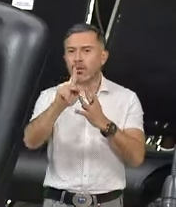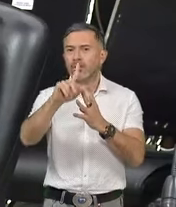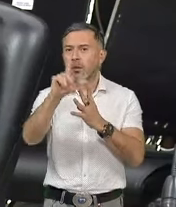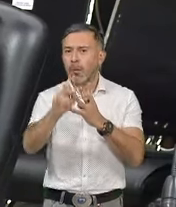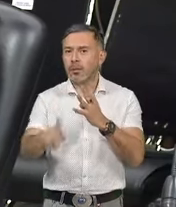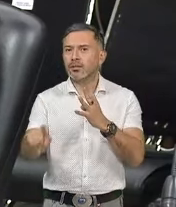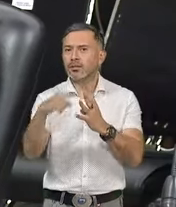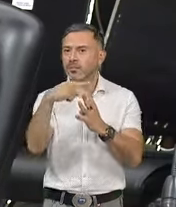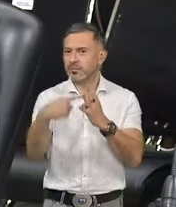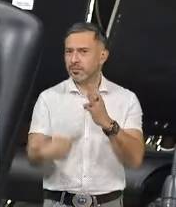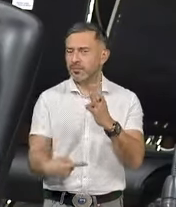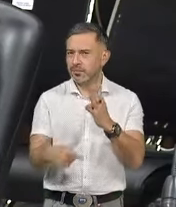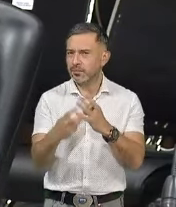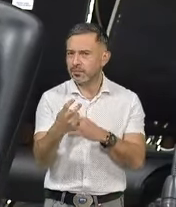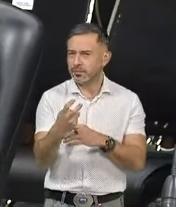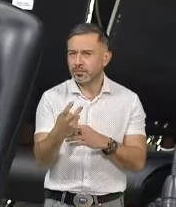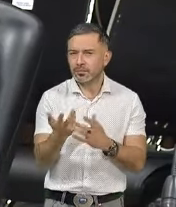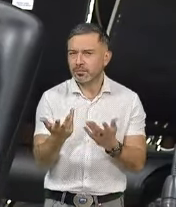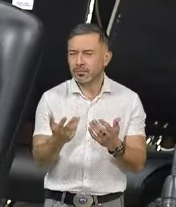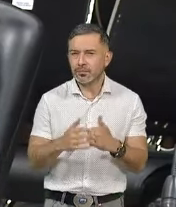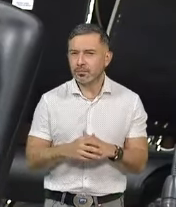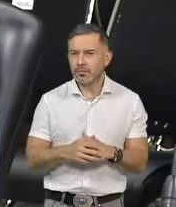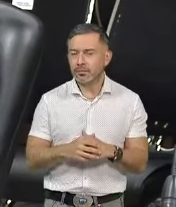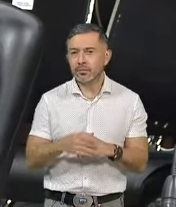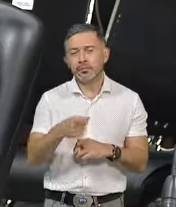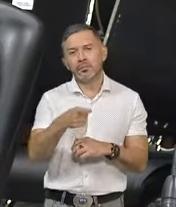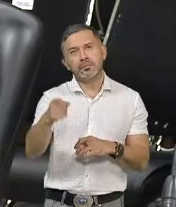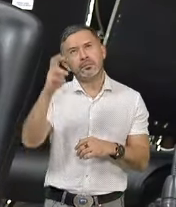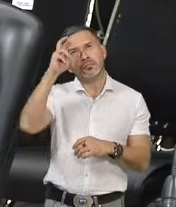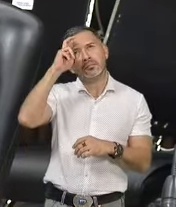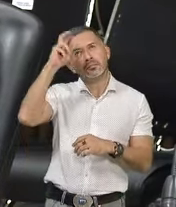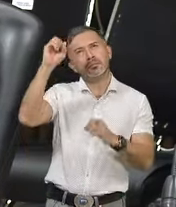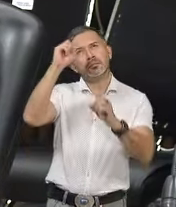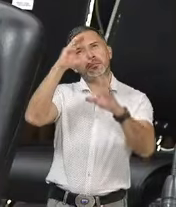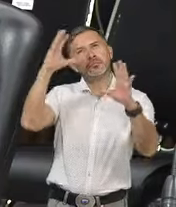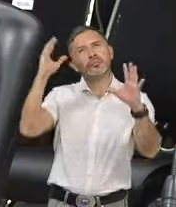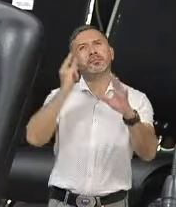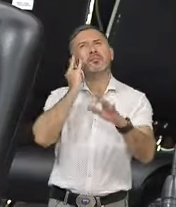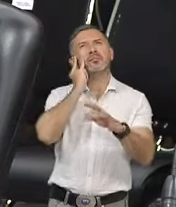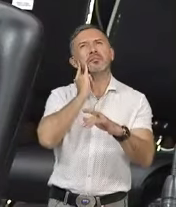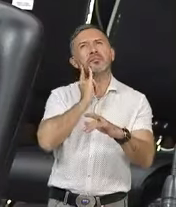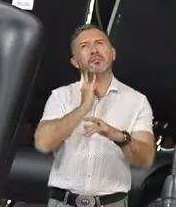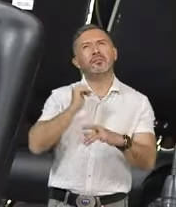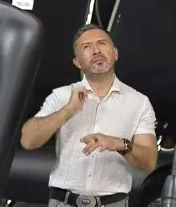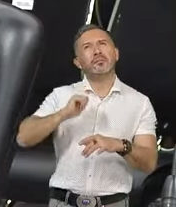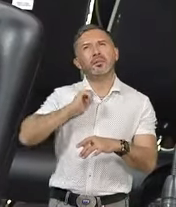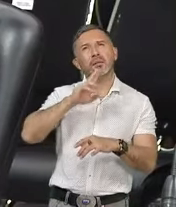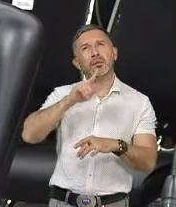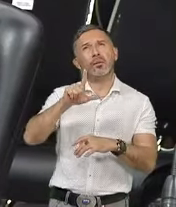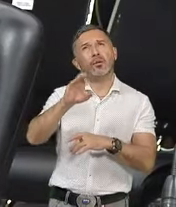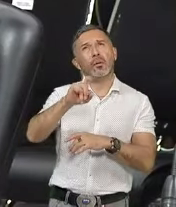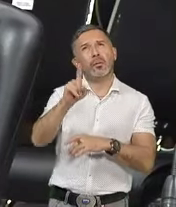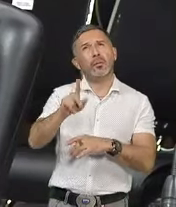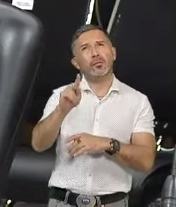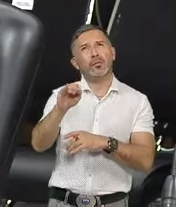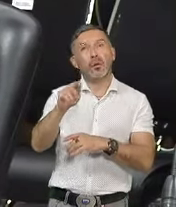López su ideal es ser López Portillo por no decir López de